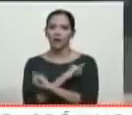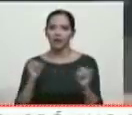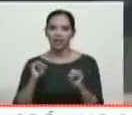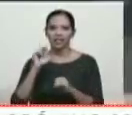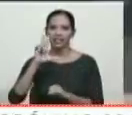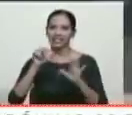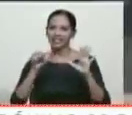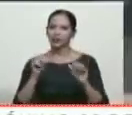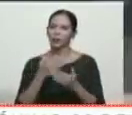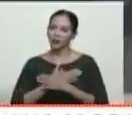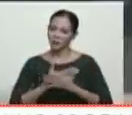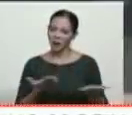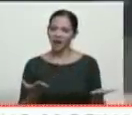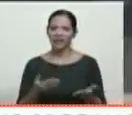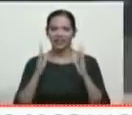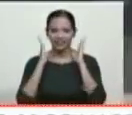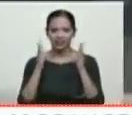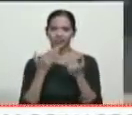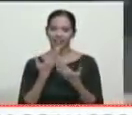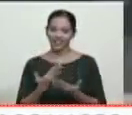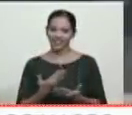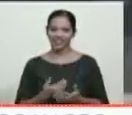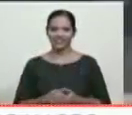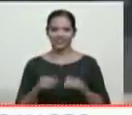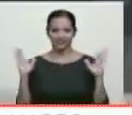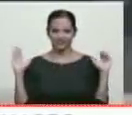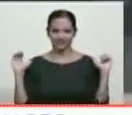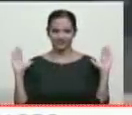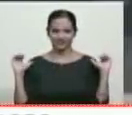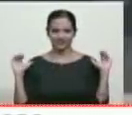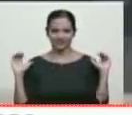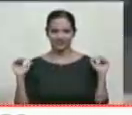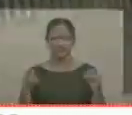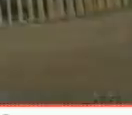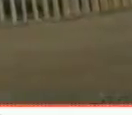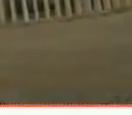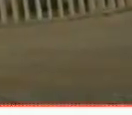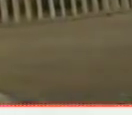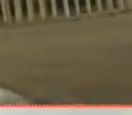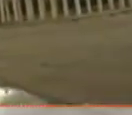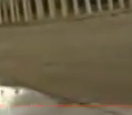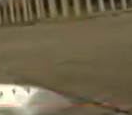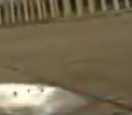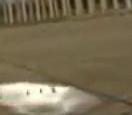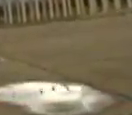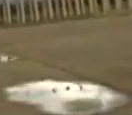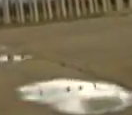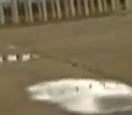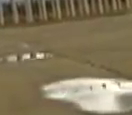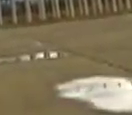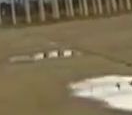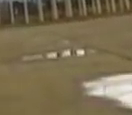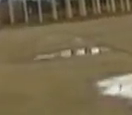360. Por su amable atención, un millón de gracias. Hasta la próxima, nos vemos. Thank you.